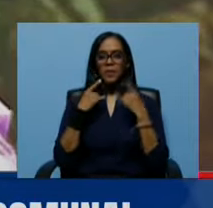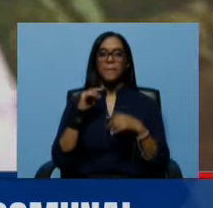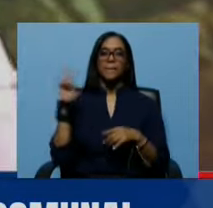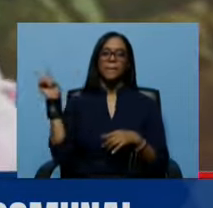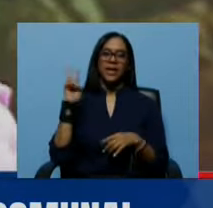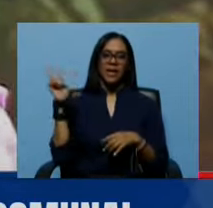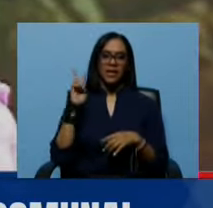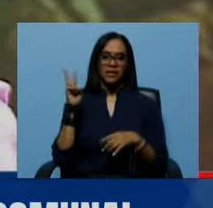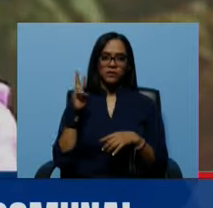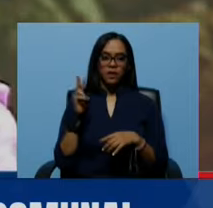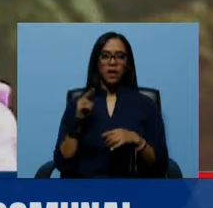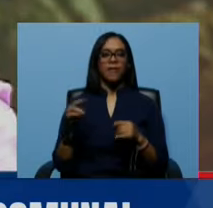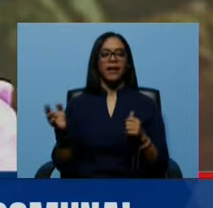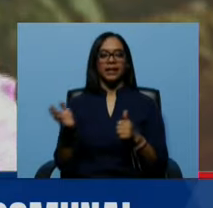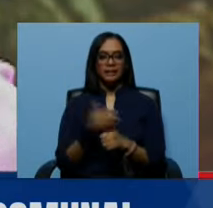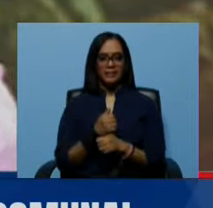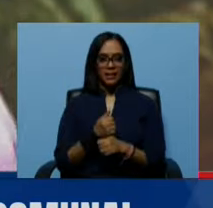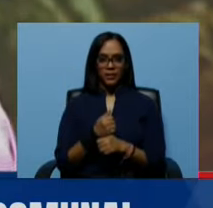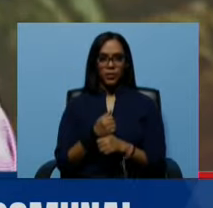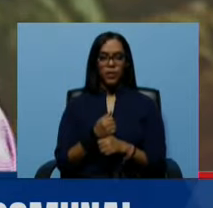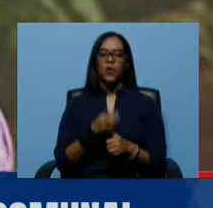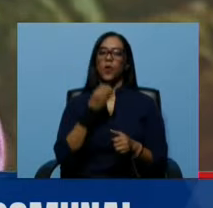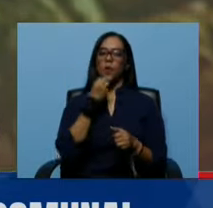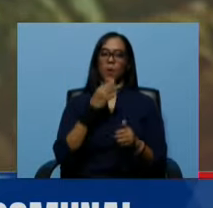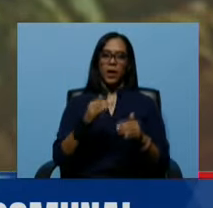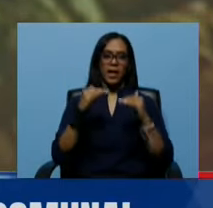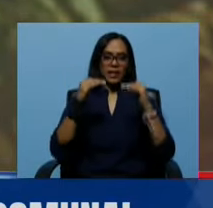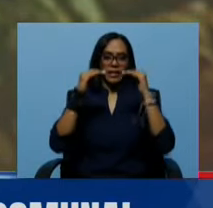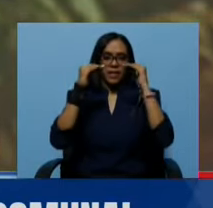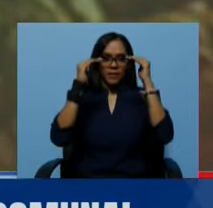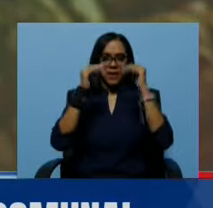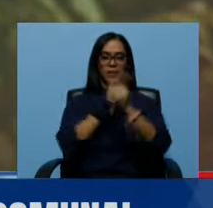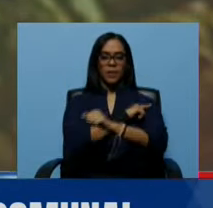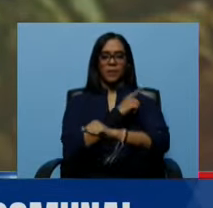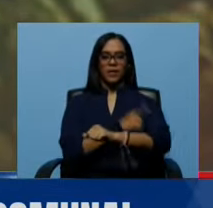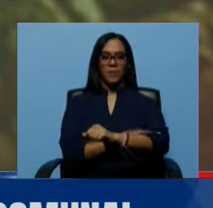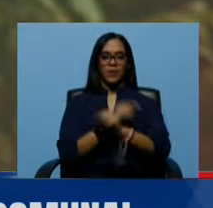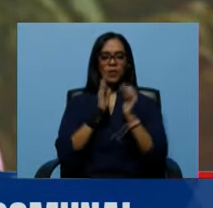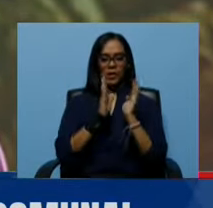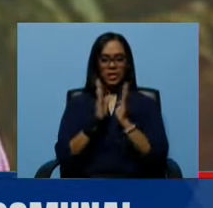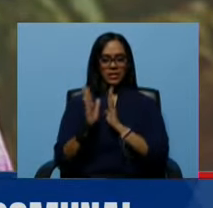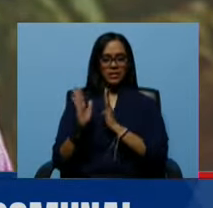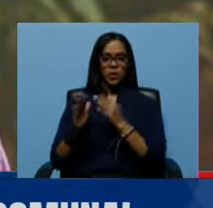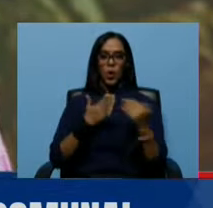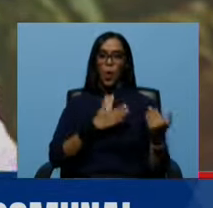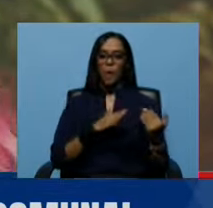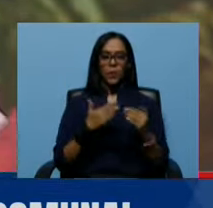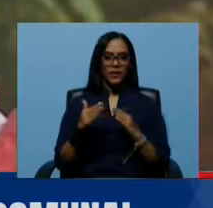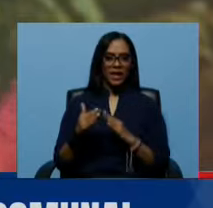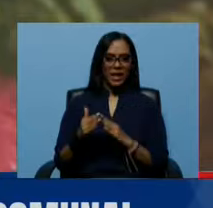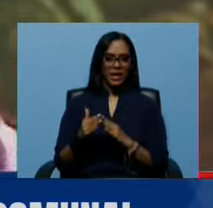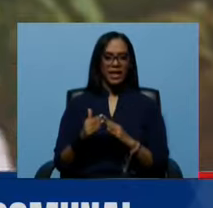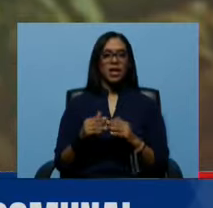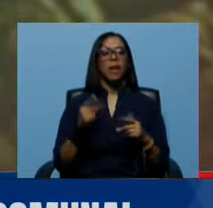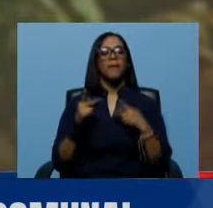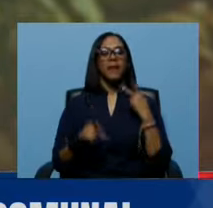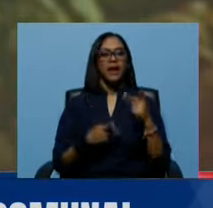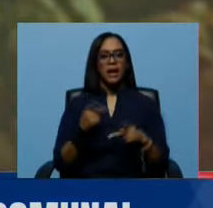Venezuela va alcanzando un buen nivel de empoderamiento y organización comunera para la